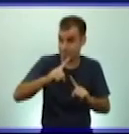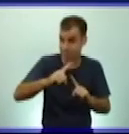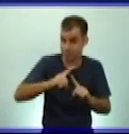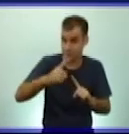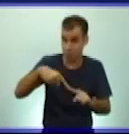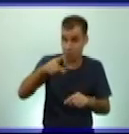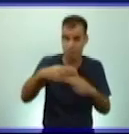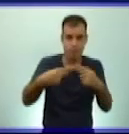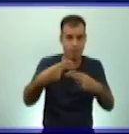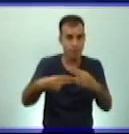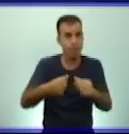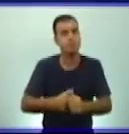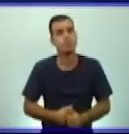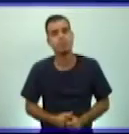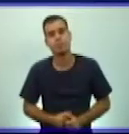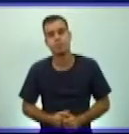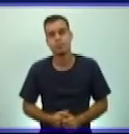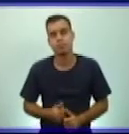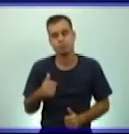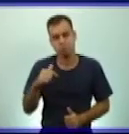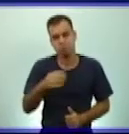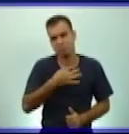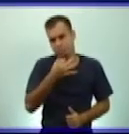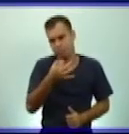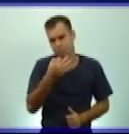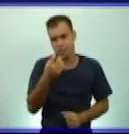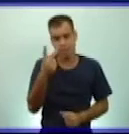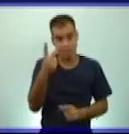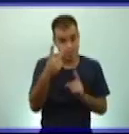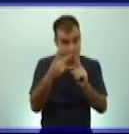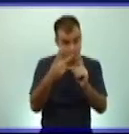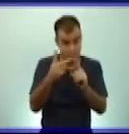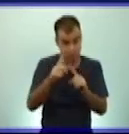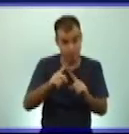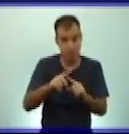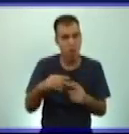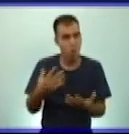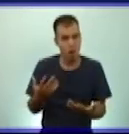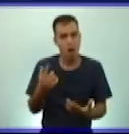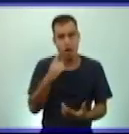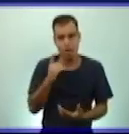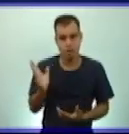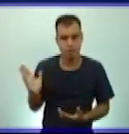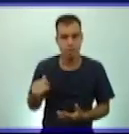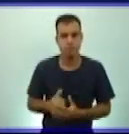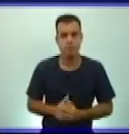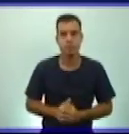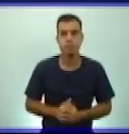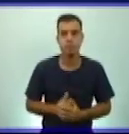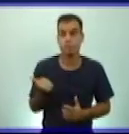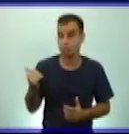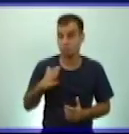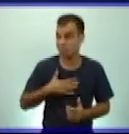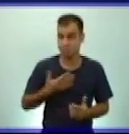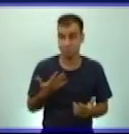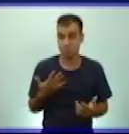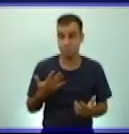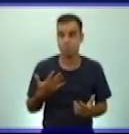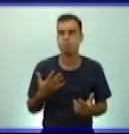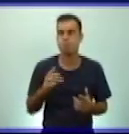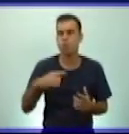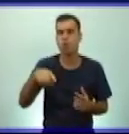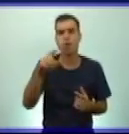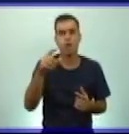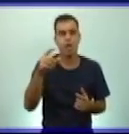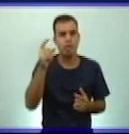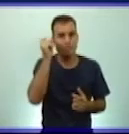Bien, vamos a explicar la segunda tarea. está relacionada con una actividad experimental